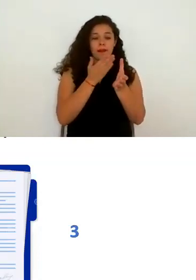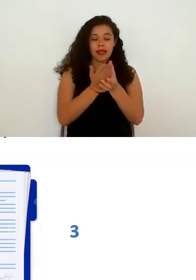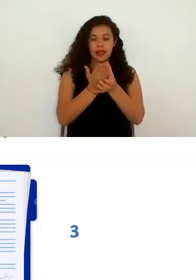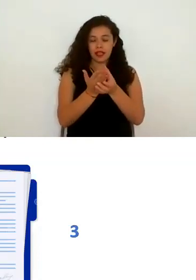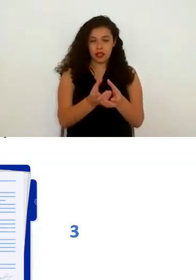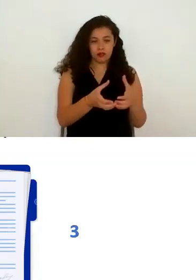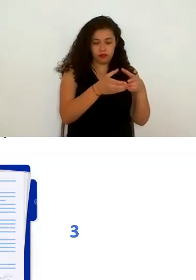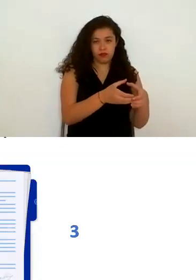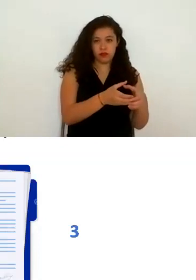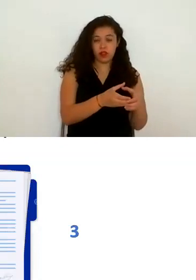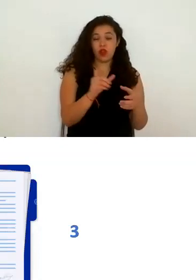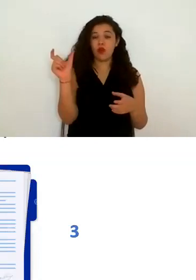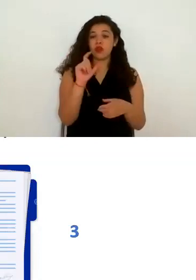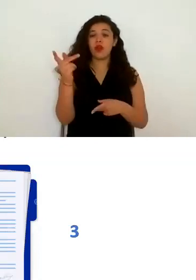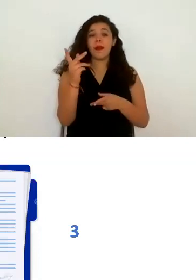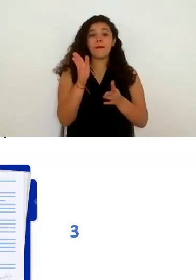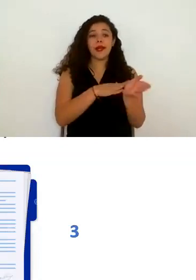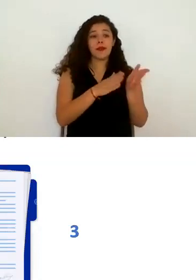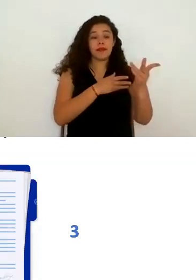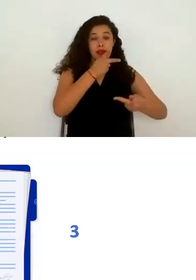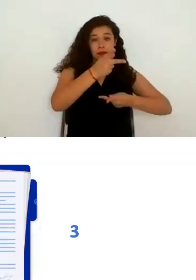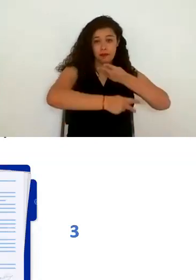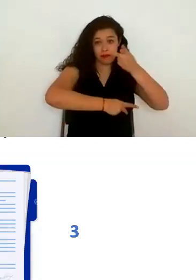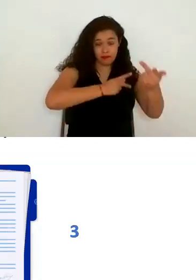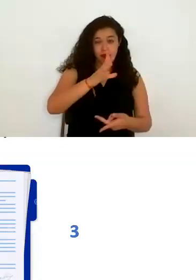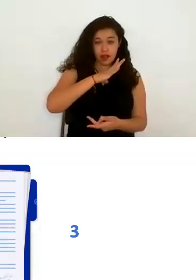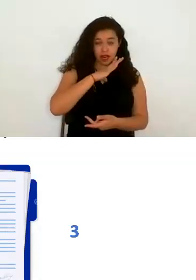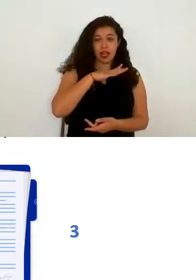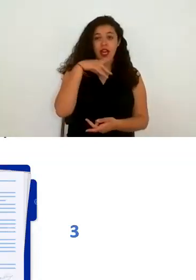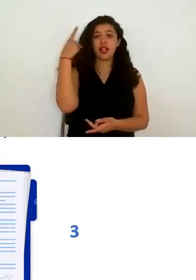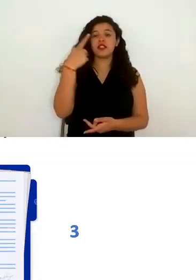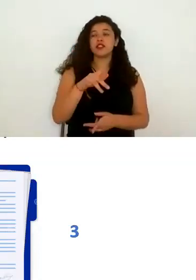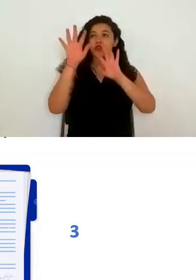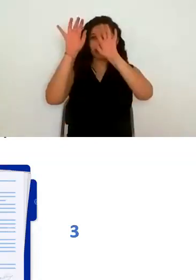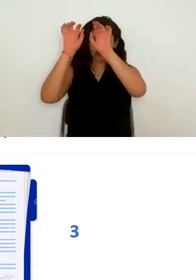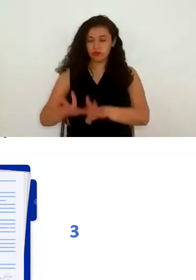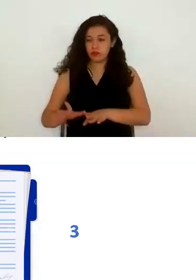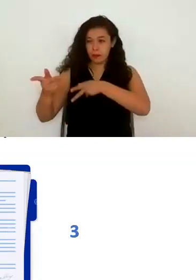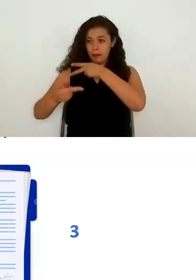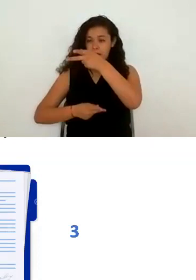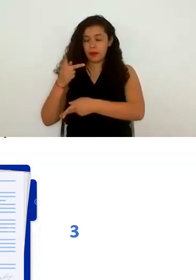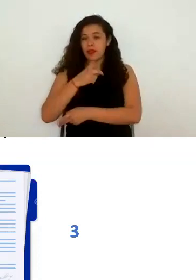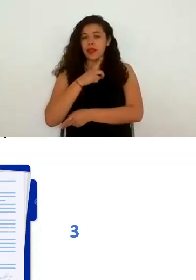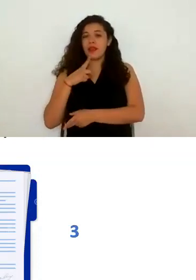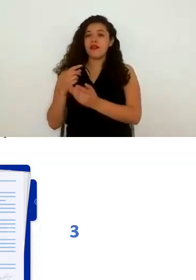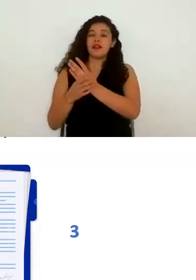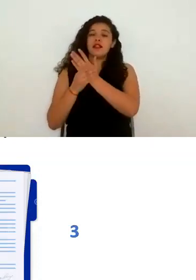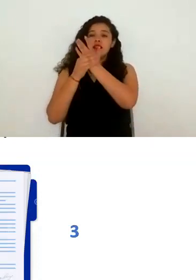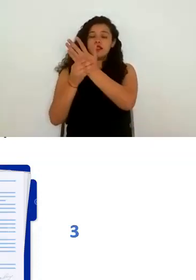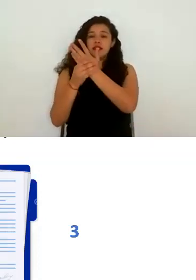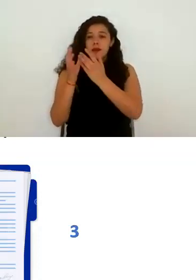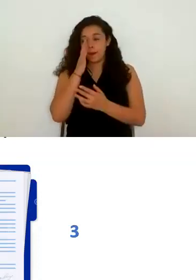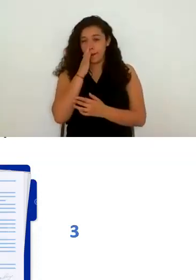realizan un préstamo interno de los documentos, en sus vales de préstamo se recomienda que señalen